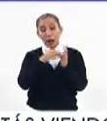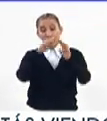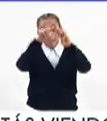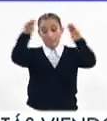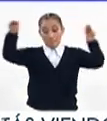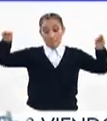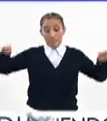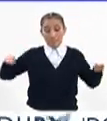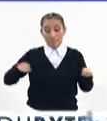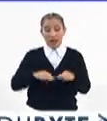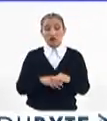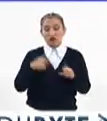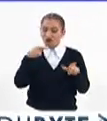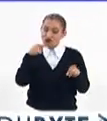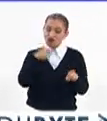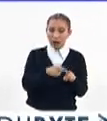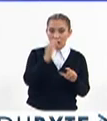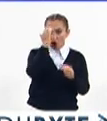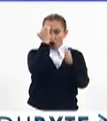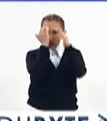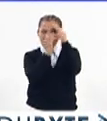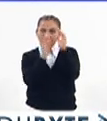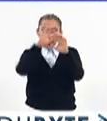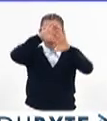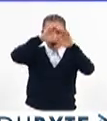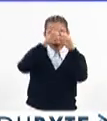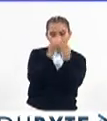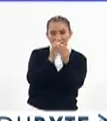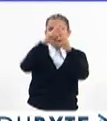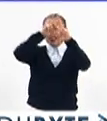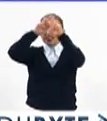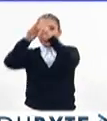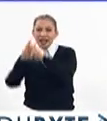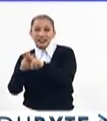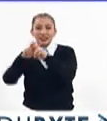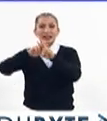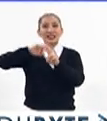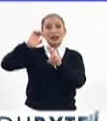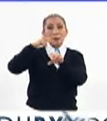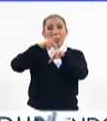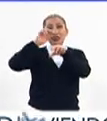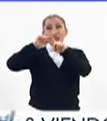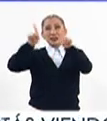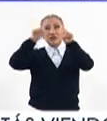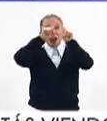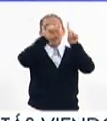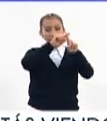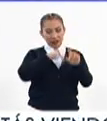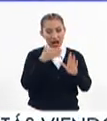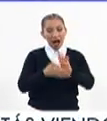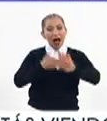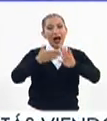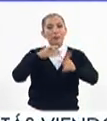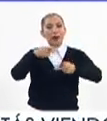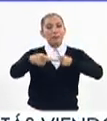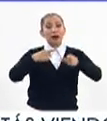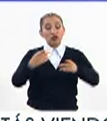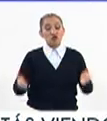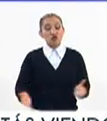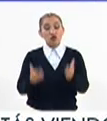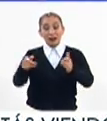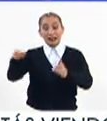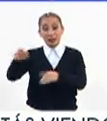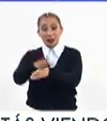metros cuadrados serán dedicados al conocimiento de planetas, estrellas y astros. Ya se encuentra en obra y es parte del impulso